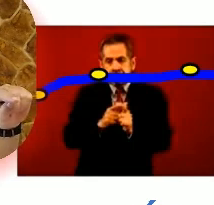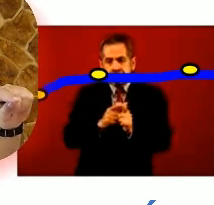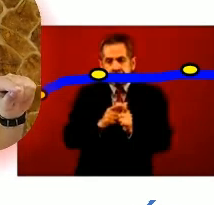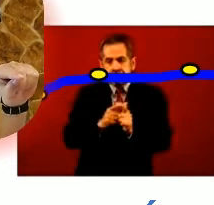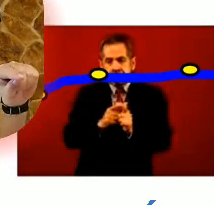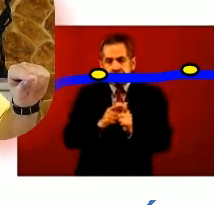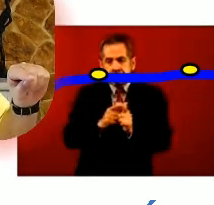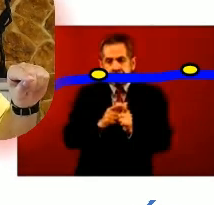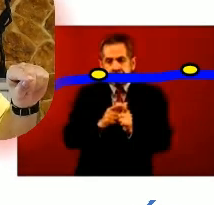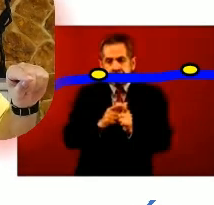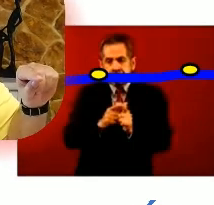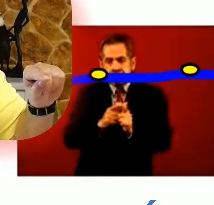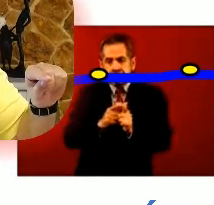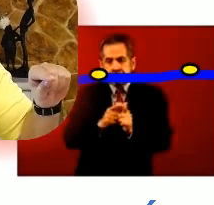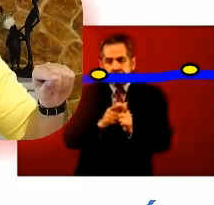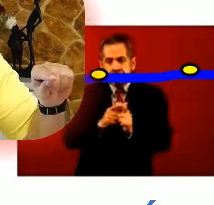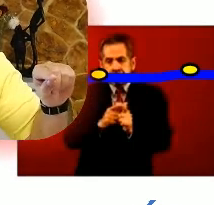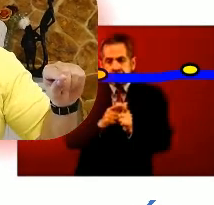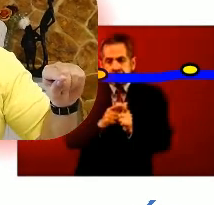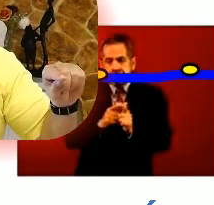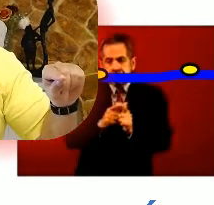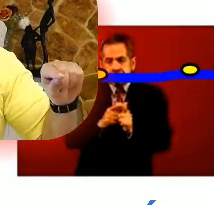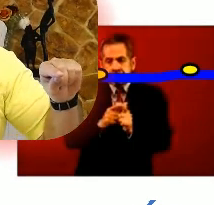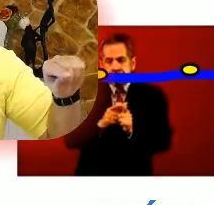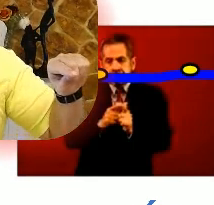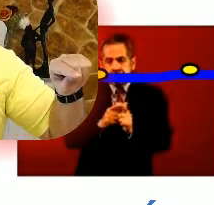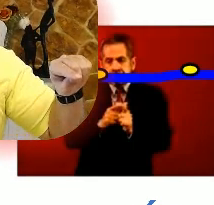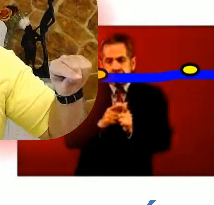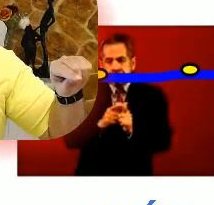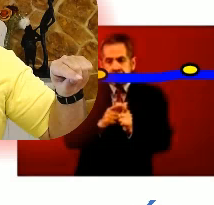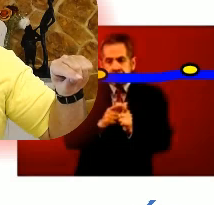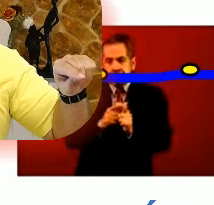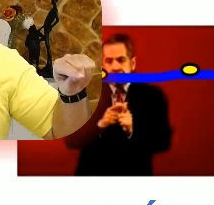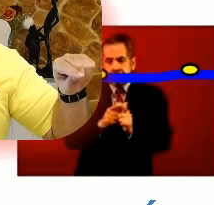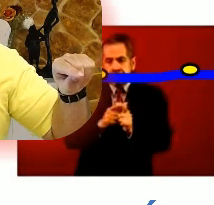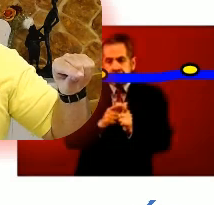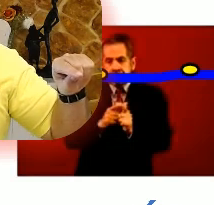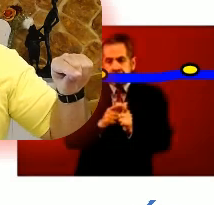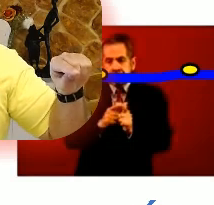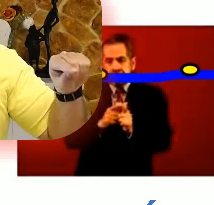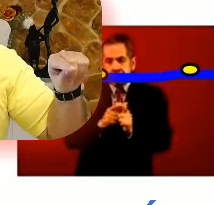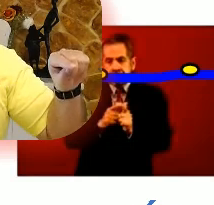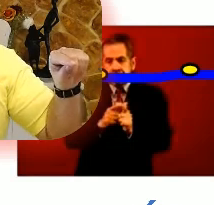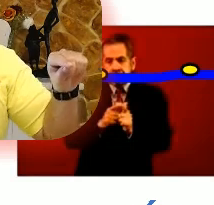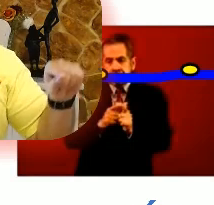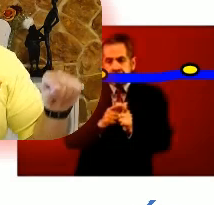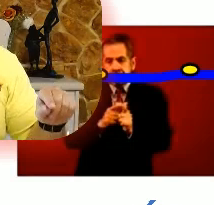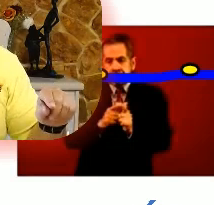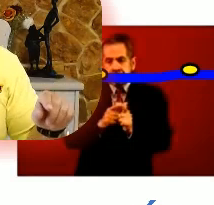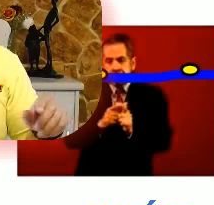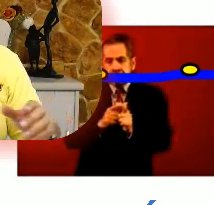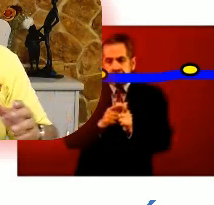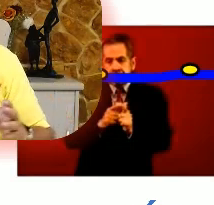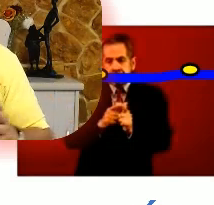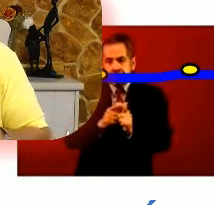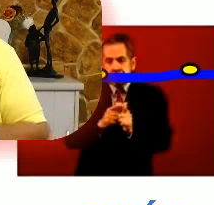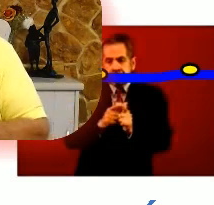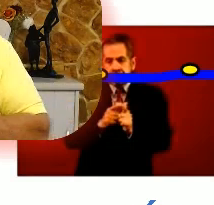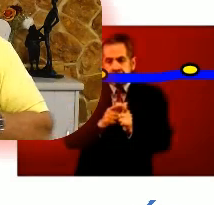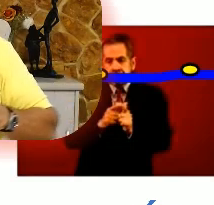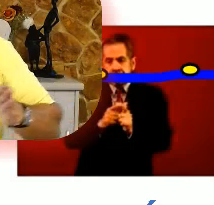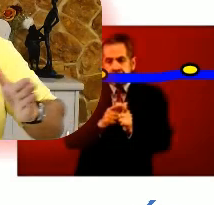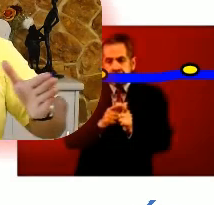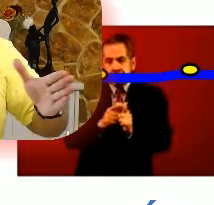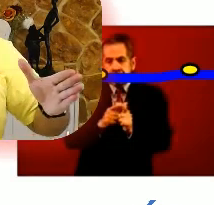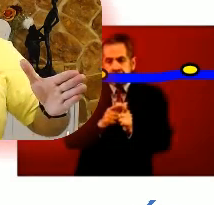la curva va a agarrar algo horizontal como en esta parte como va aquí quienes ahora horizontalidad va a